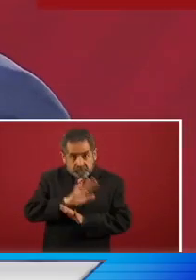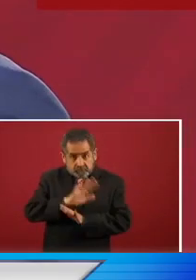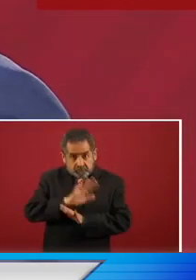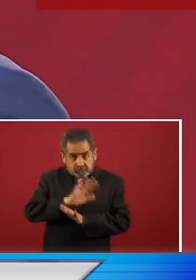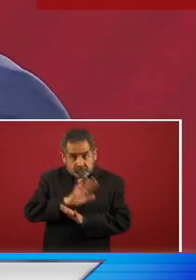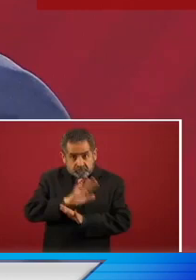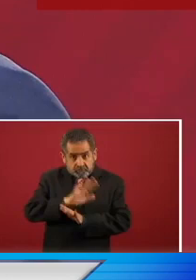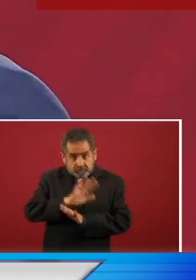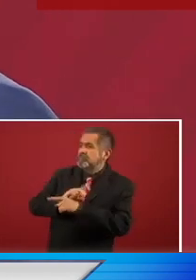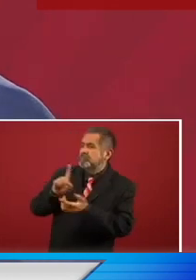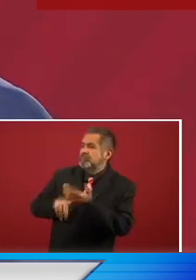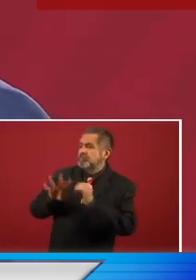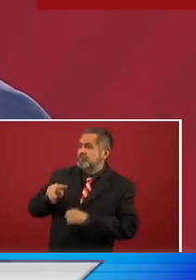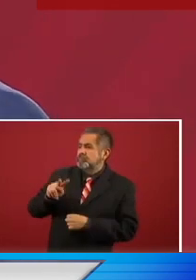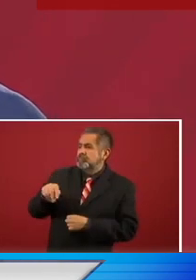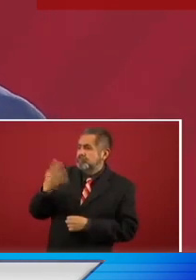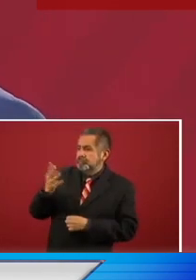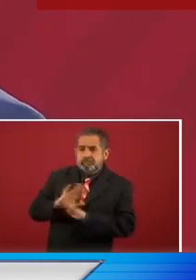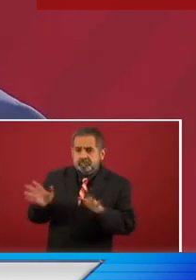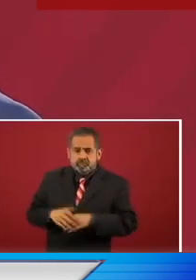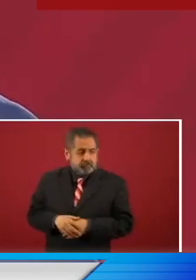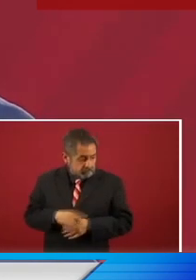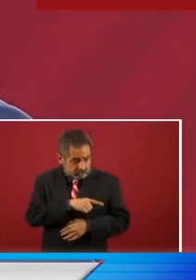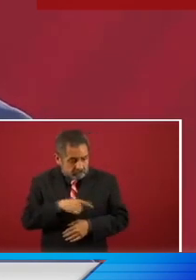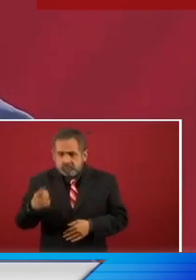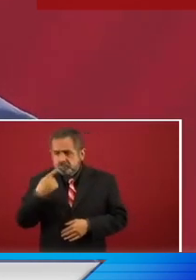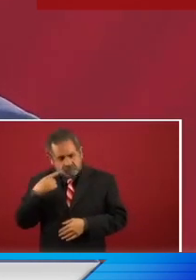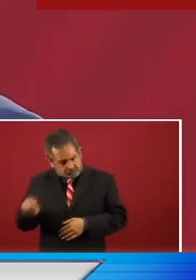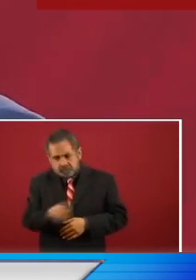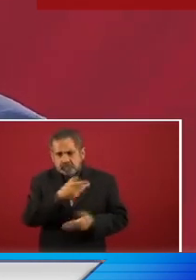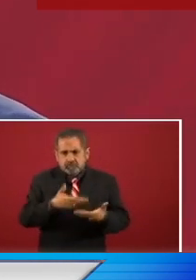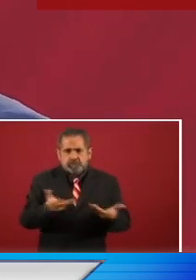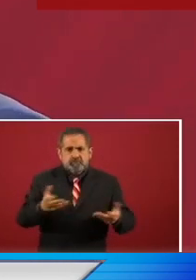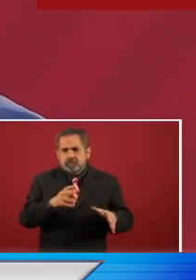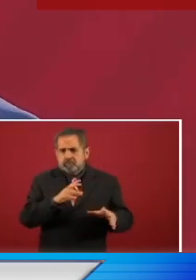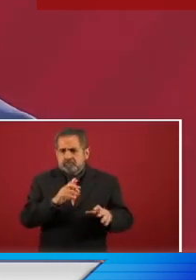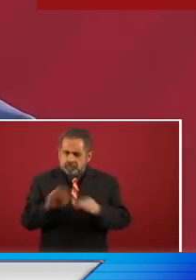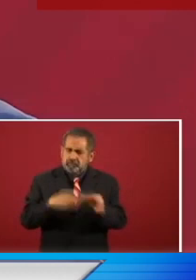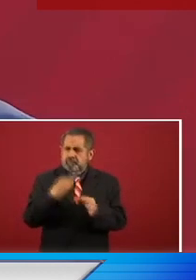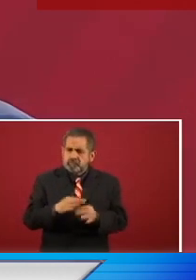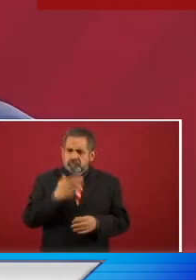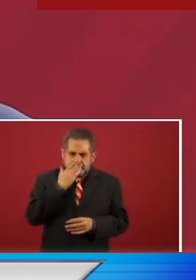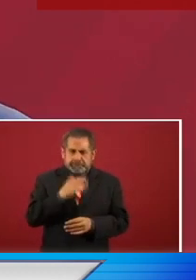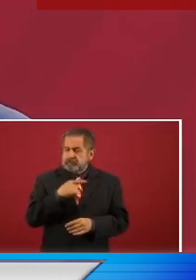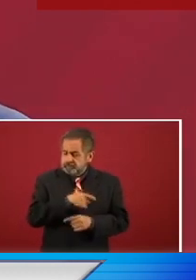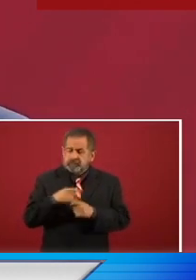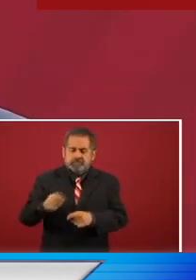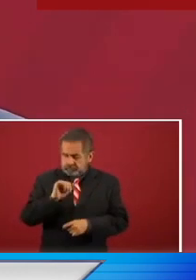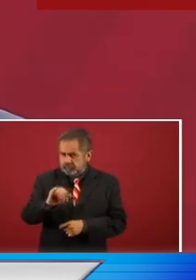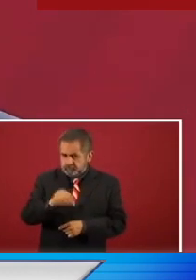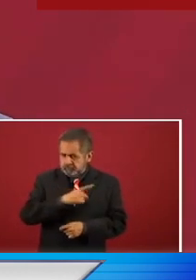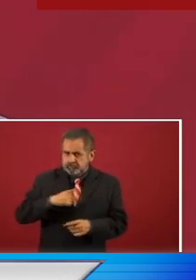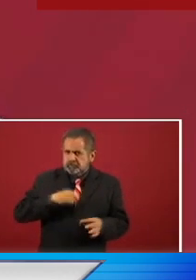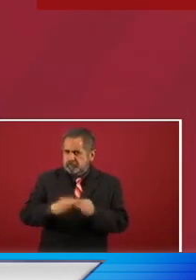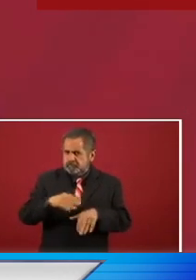Argentina. El presidente agradece la apertura del espacio aéreo del gobierno de Argentina para repatriar a los mexicanos que se encuentran en este país y